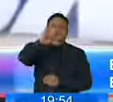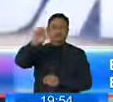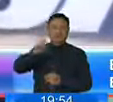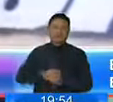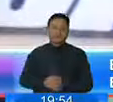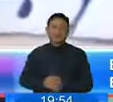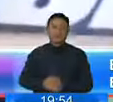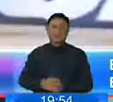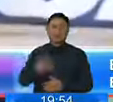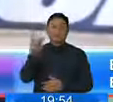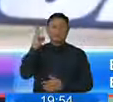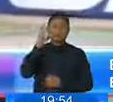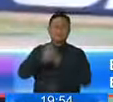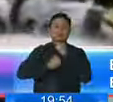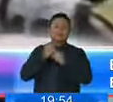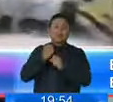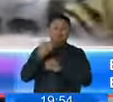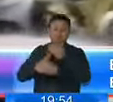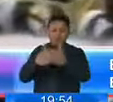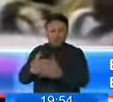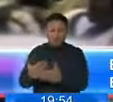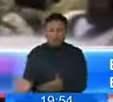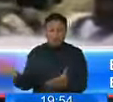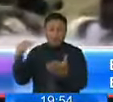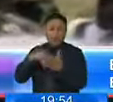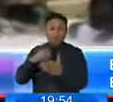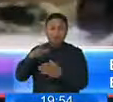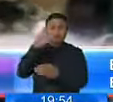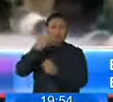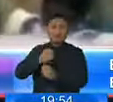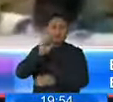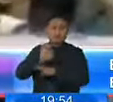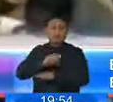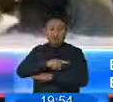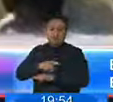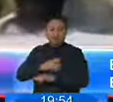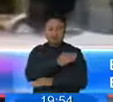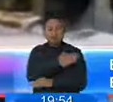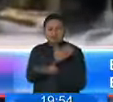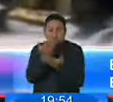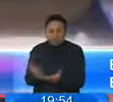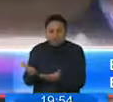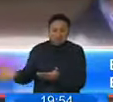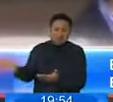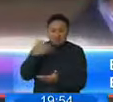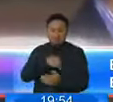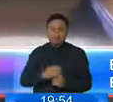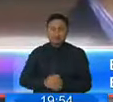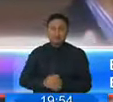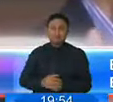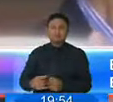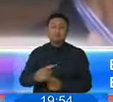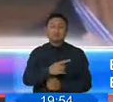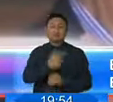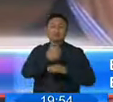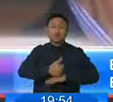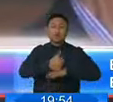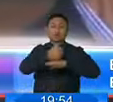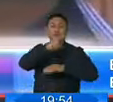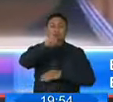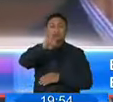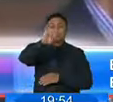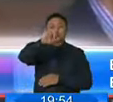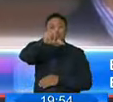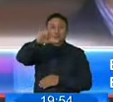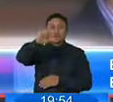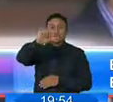Gómez. 16 años después, la Federación Ecuatoriana de Fútbol vuelve a confiar en el estratega colombiano. El titular del organismo, Carlos